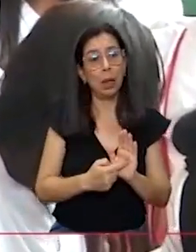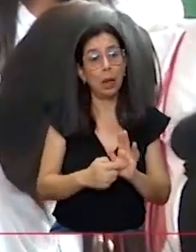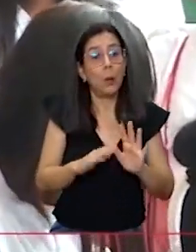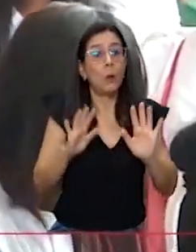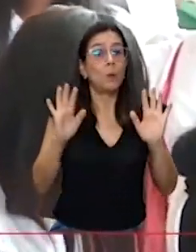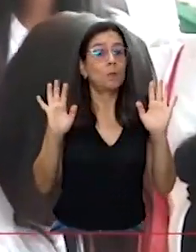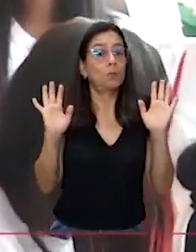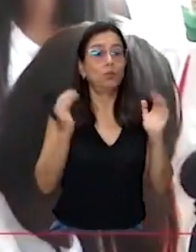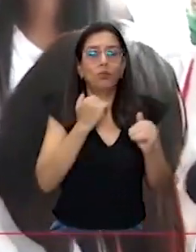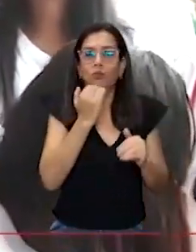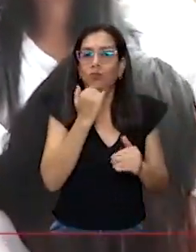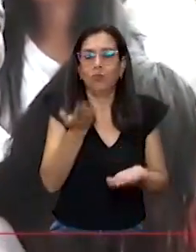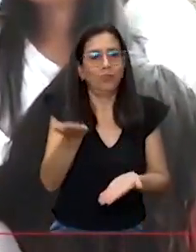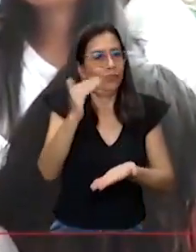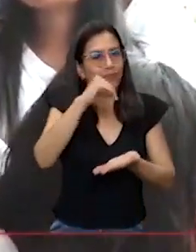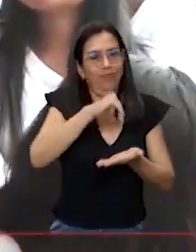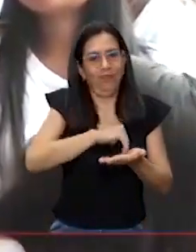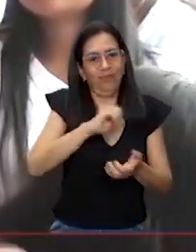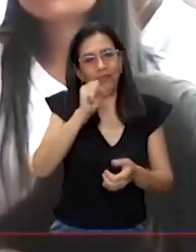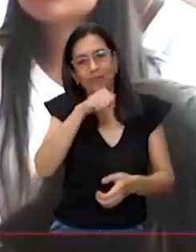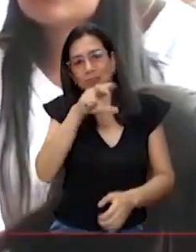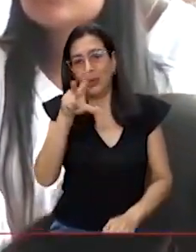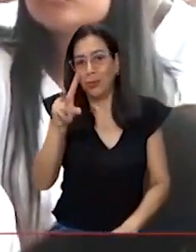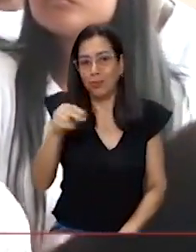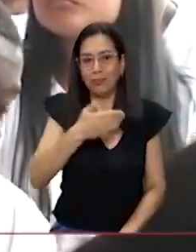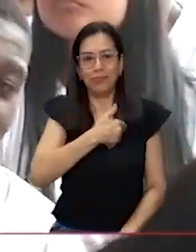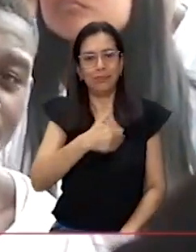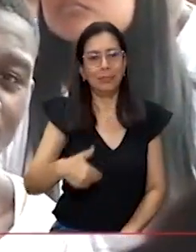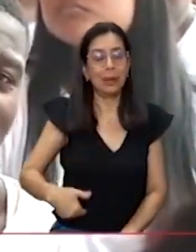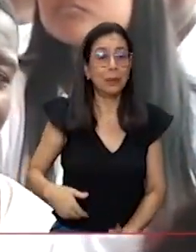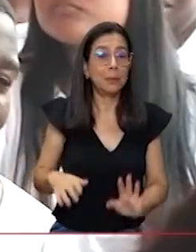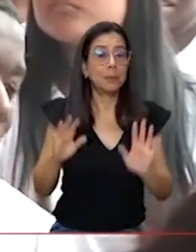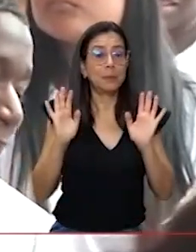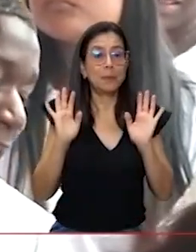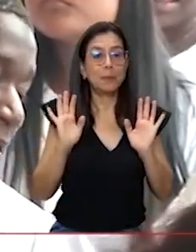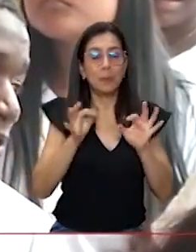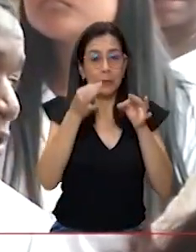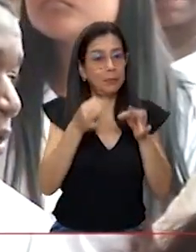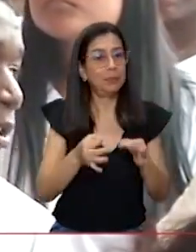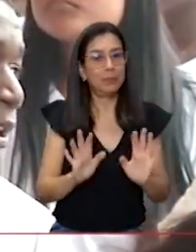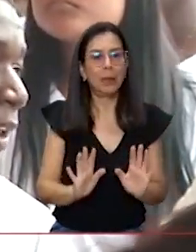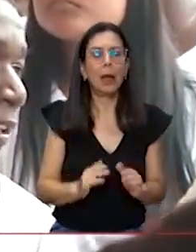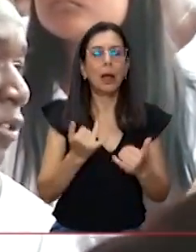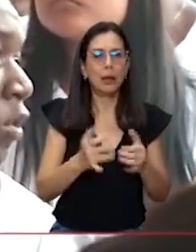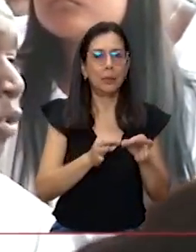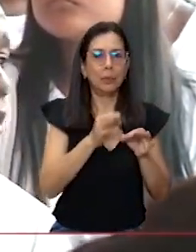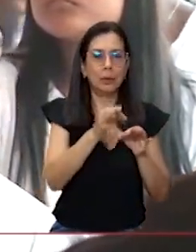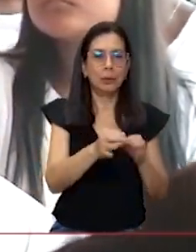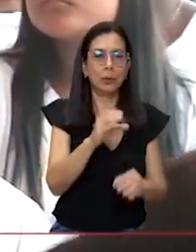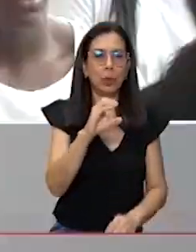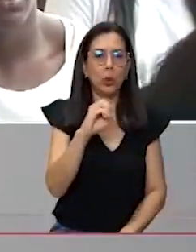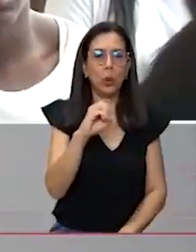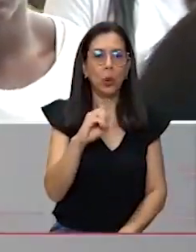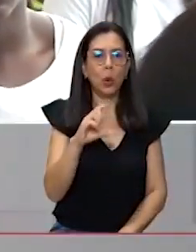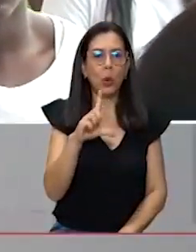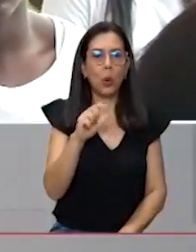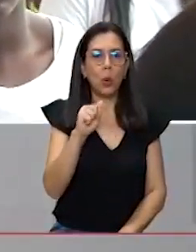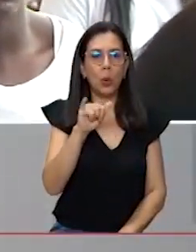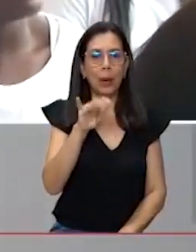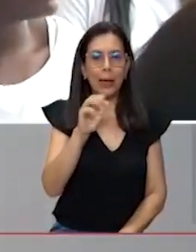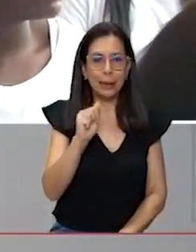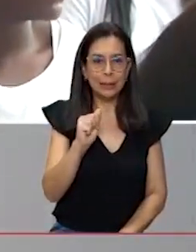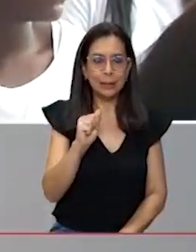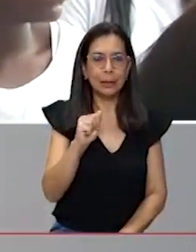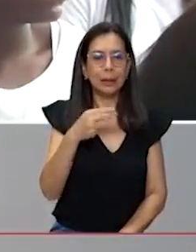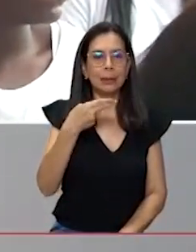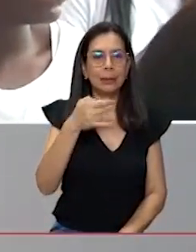dicho si llega o no llega, nadie ha confirmado, pero tampoco han descartado. En el municipio de Olaya Herrera, municipio de Bocas de Satinga,